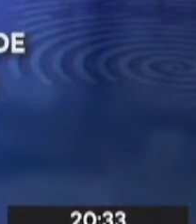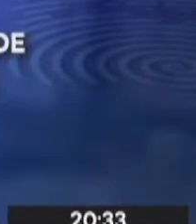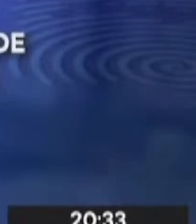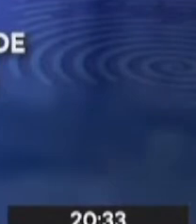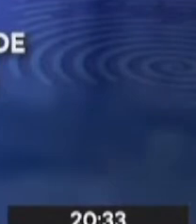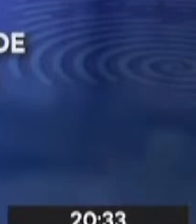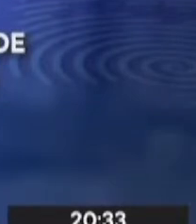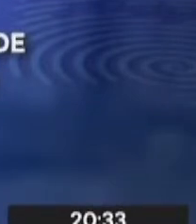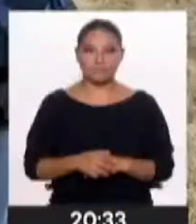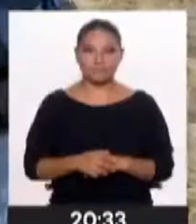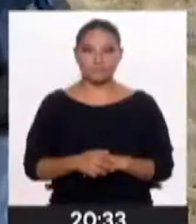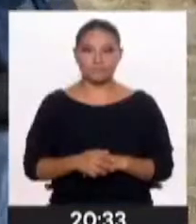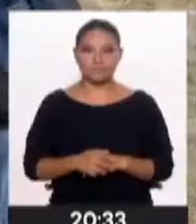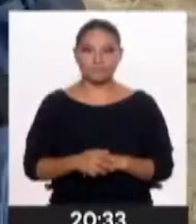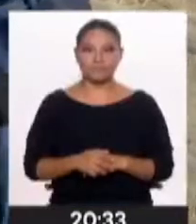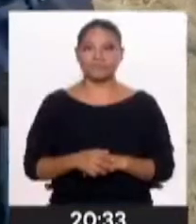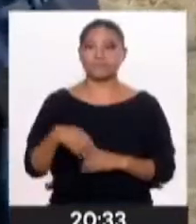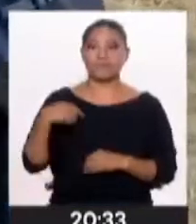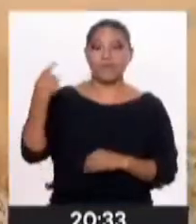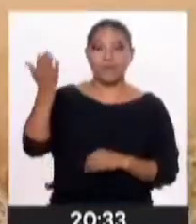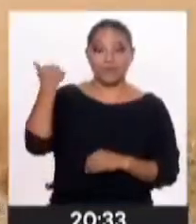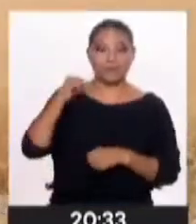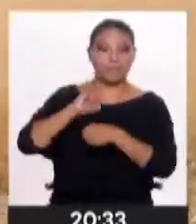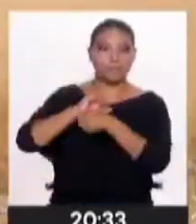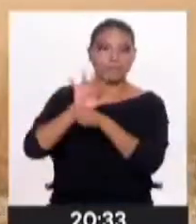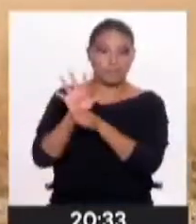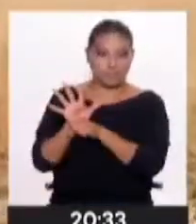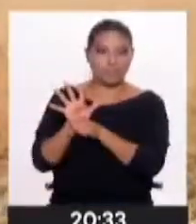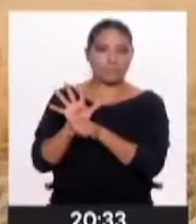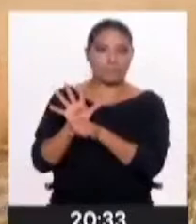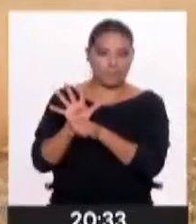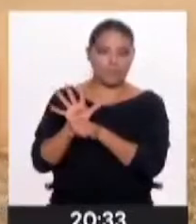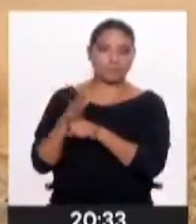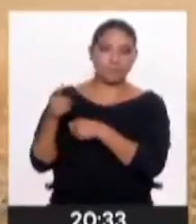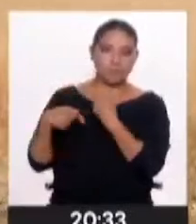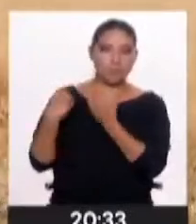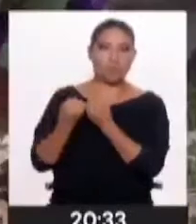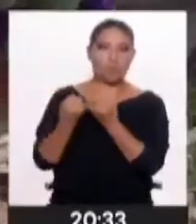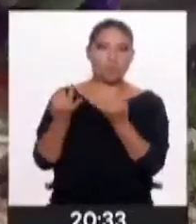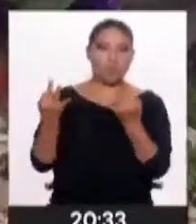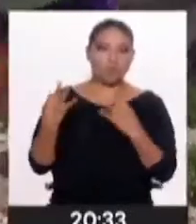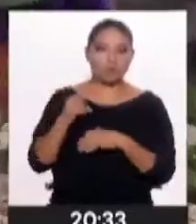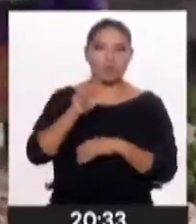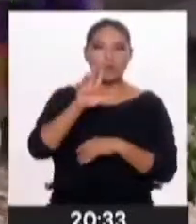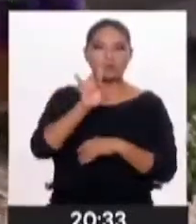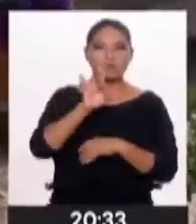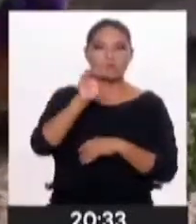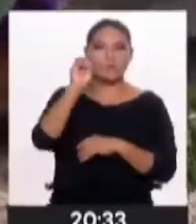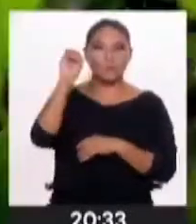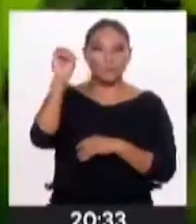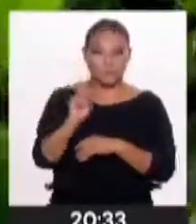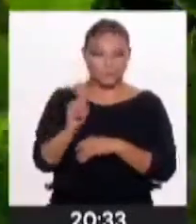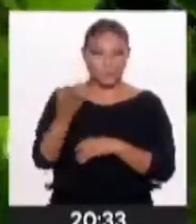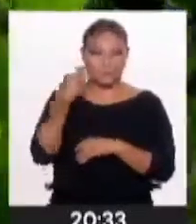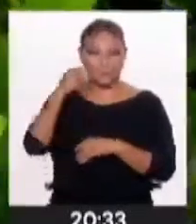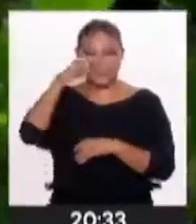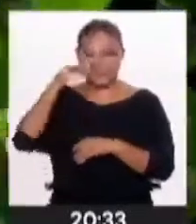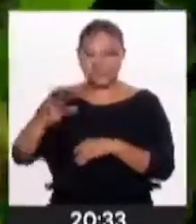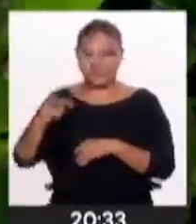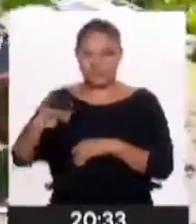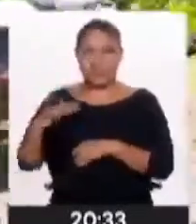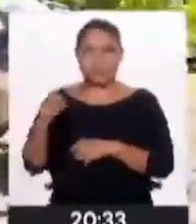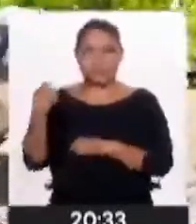24 semanales. Antes de la pandemia se tenía registrado que más del 80% del trabajo infantil